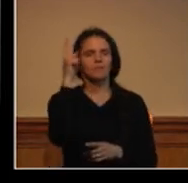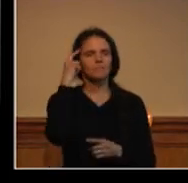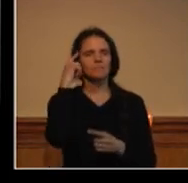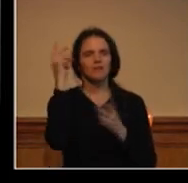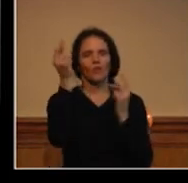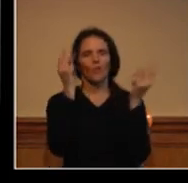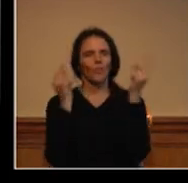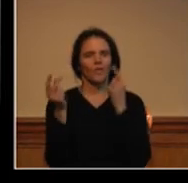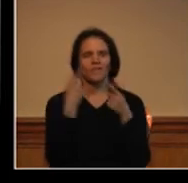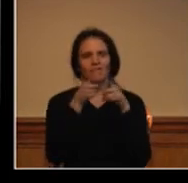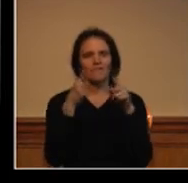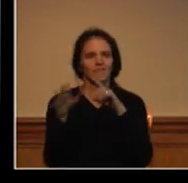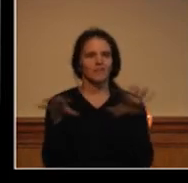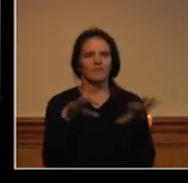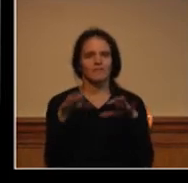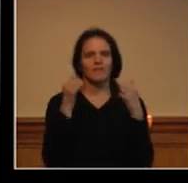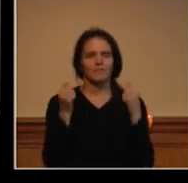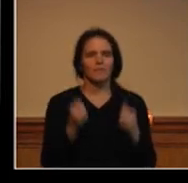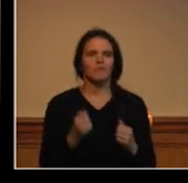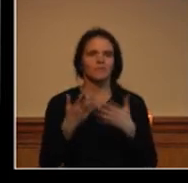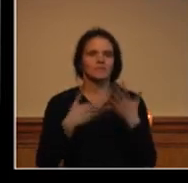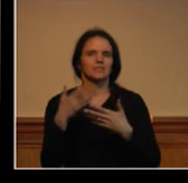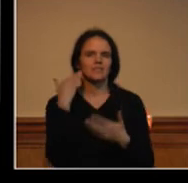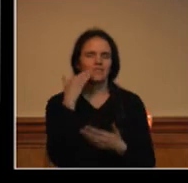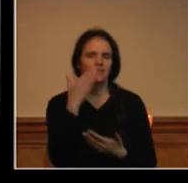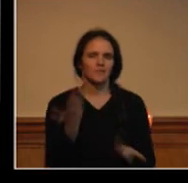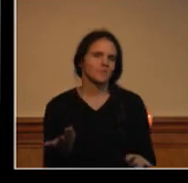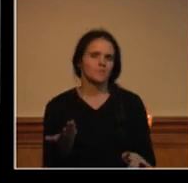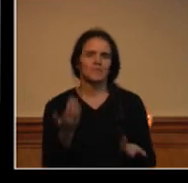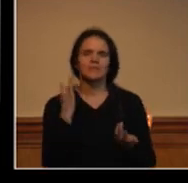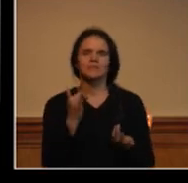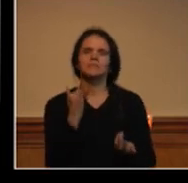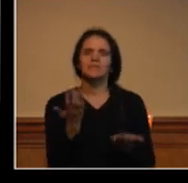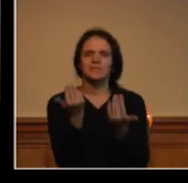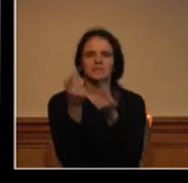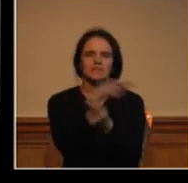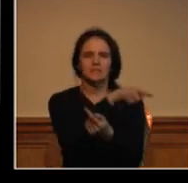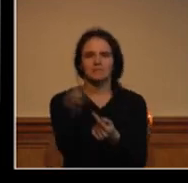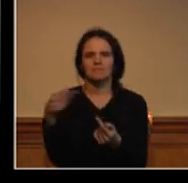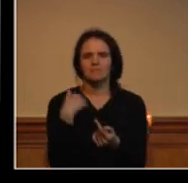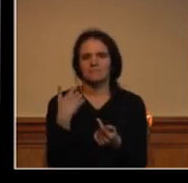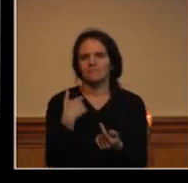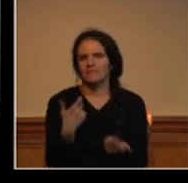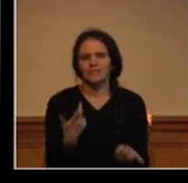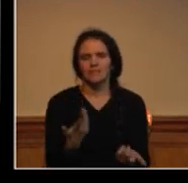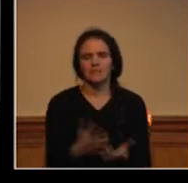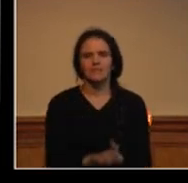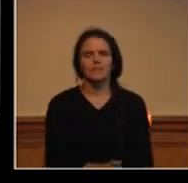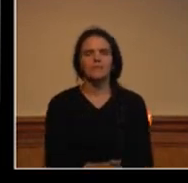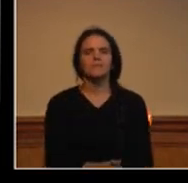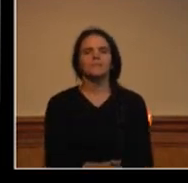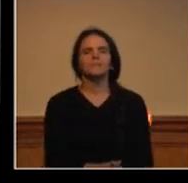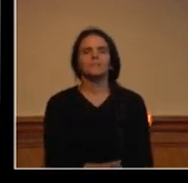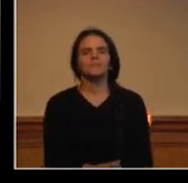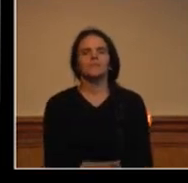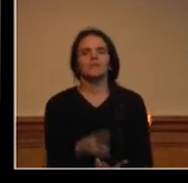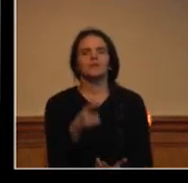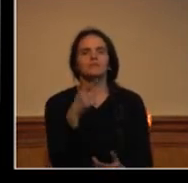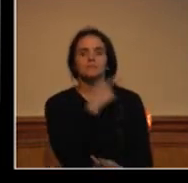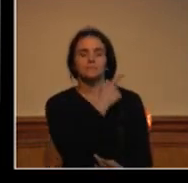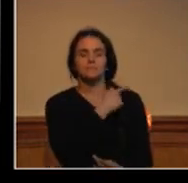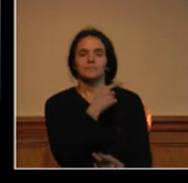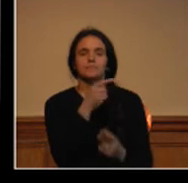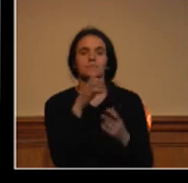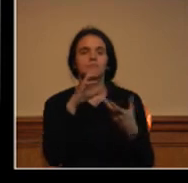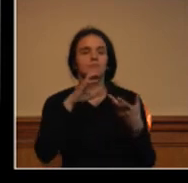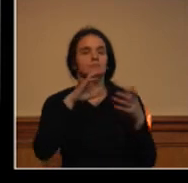actividades para hacer con los distintos niños, adecuándose siempre a las necesidades de esto. Como les dije, esta sección es